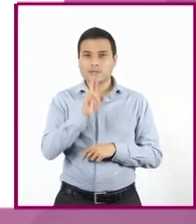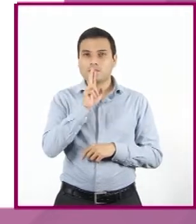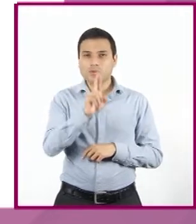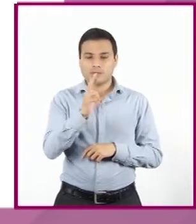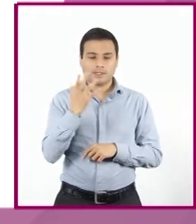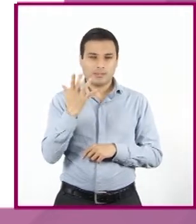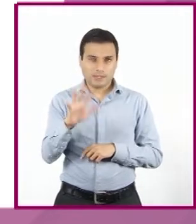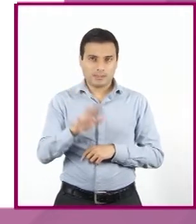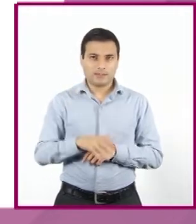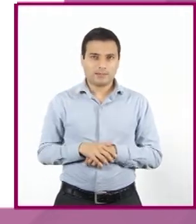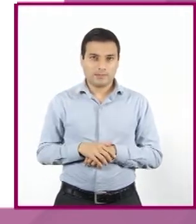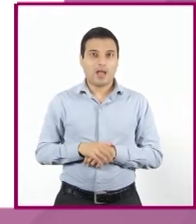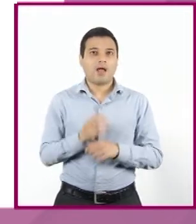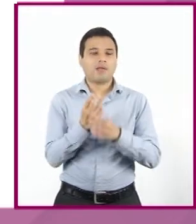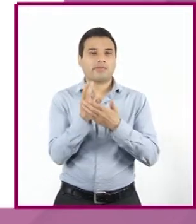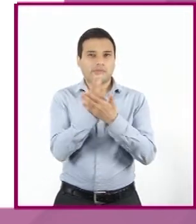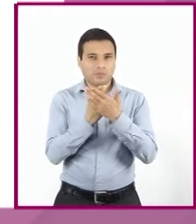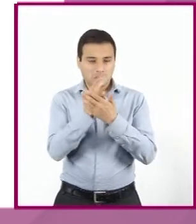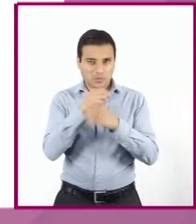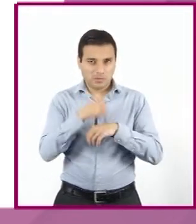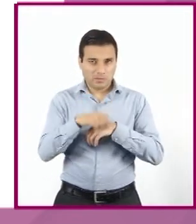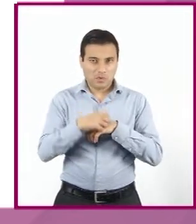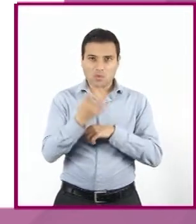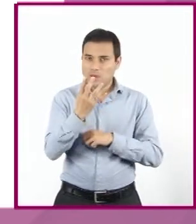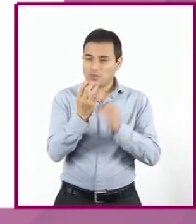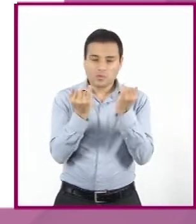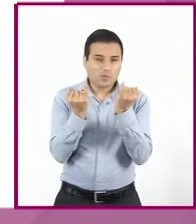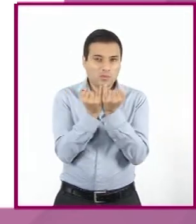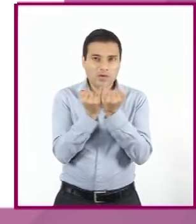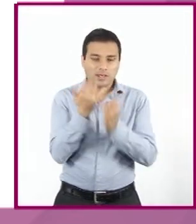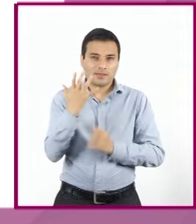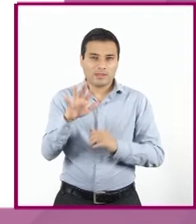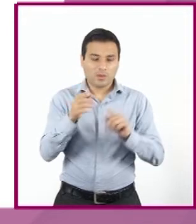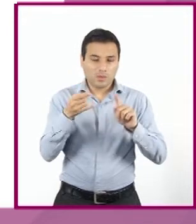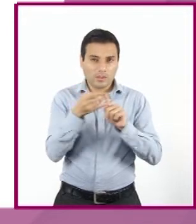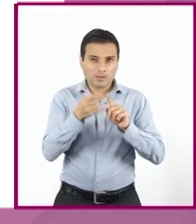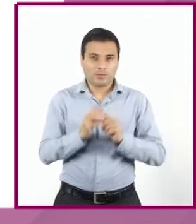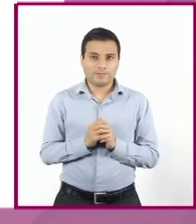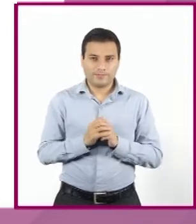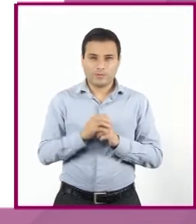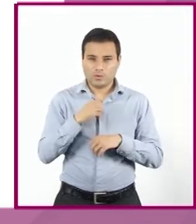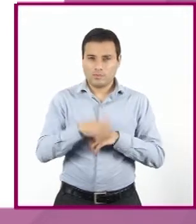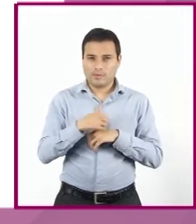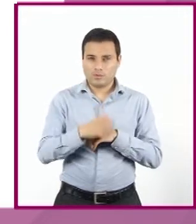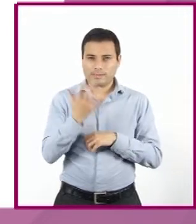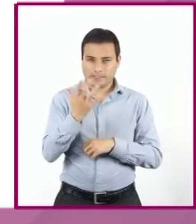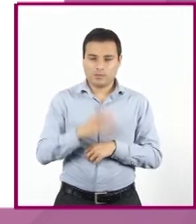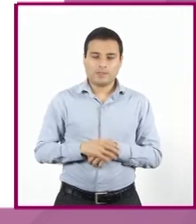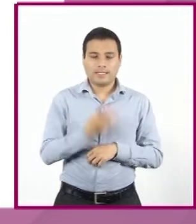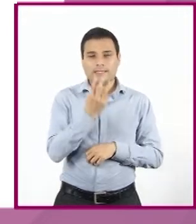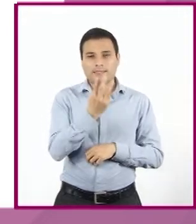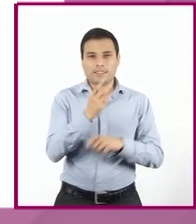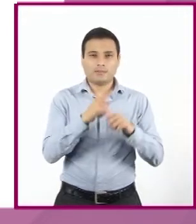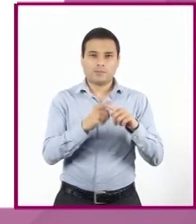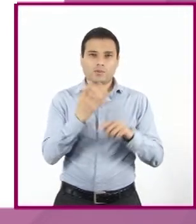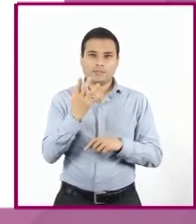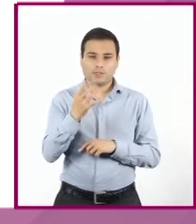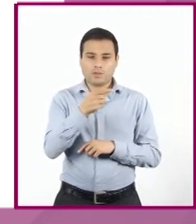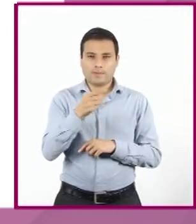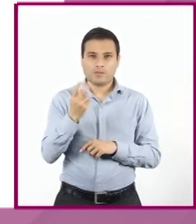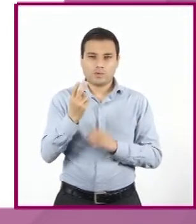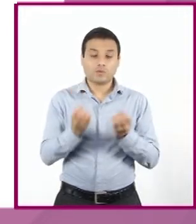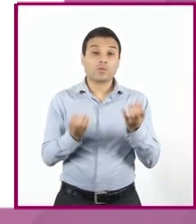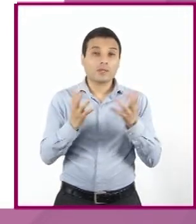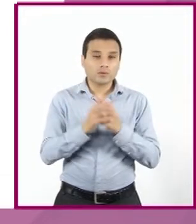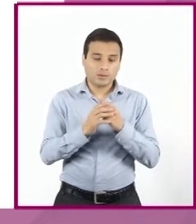es igual al cuarto término de la sucesión. Para el quinto término tenemos 3 por 5 menos 2 es igual